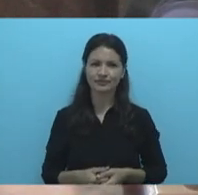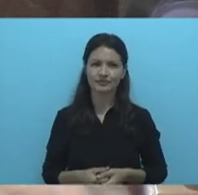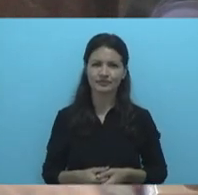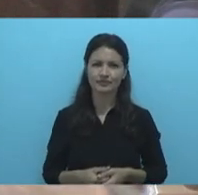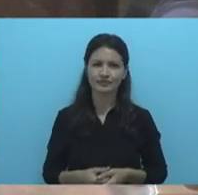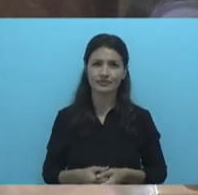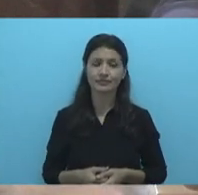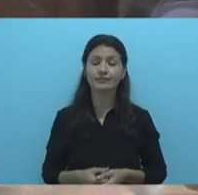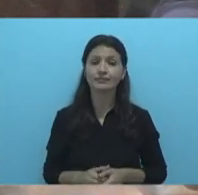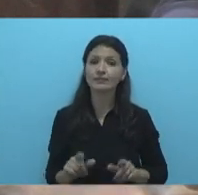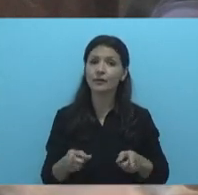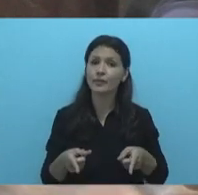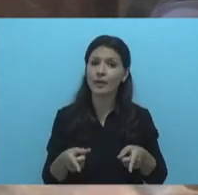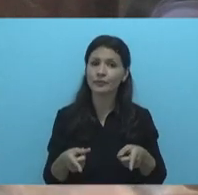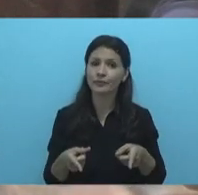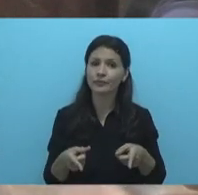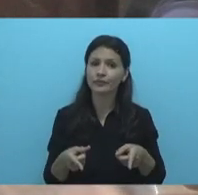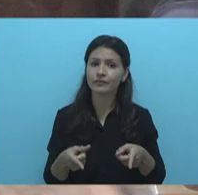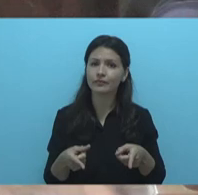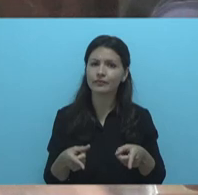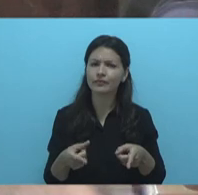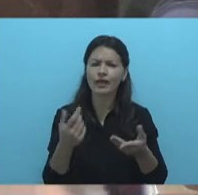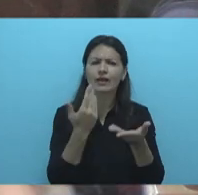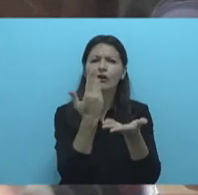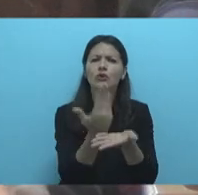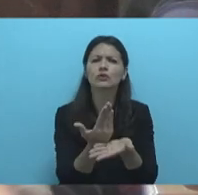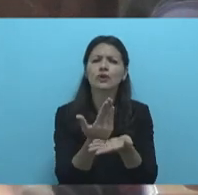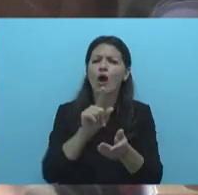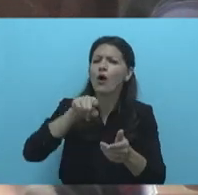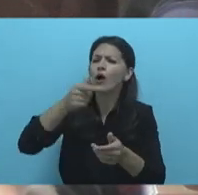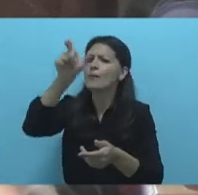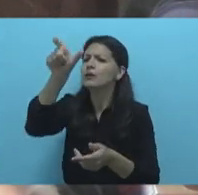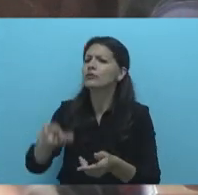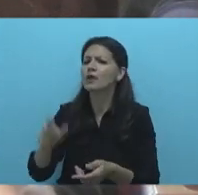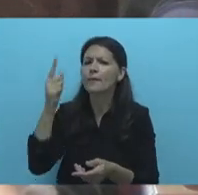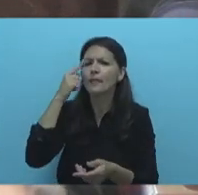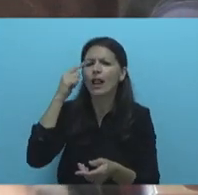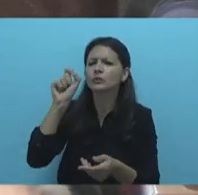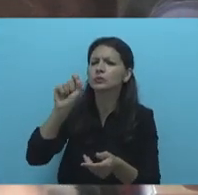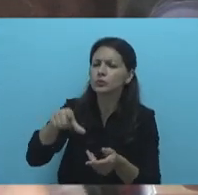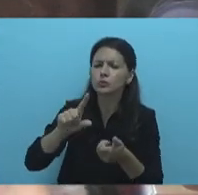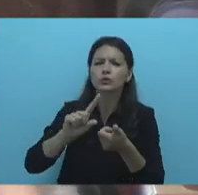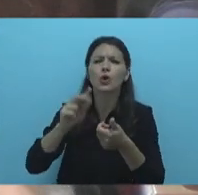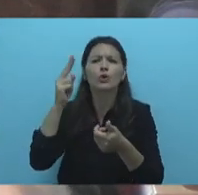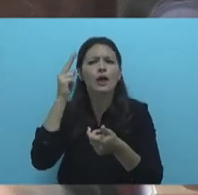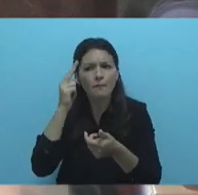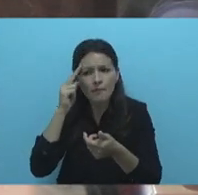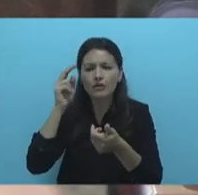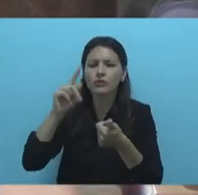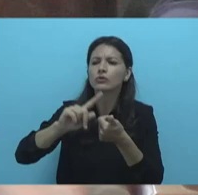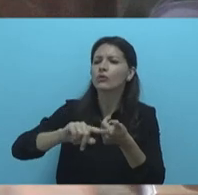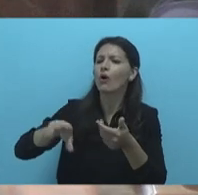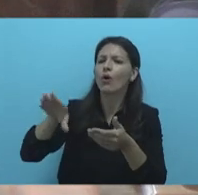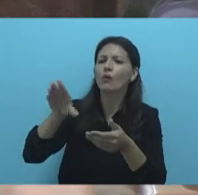este proceso debe ser el reconocimiento pleno del otro, de escuchar, de tener